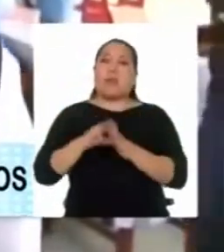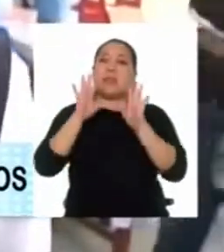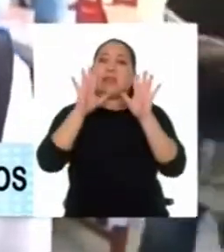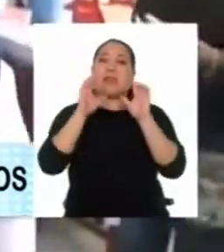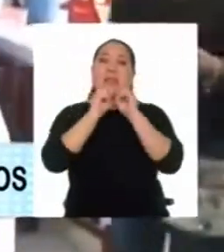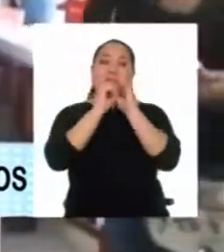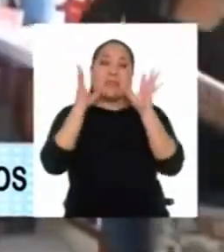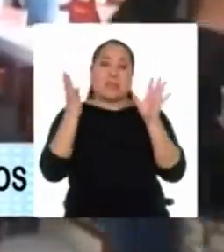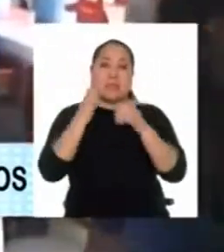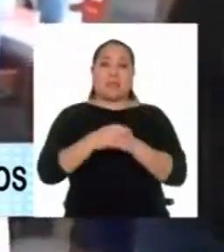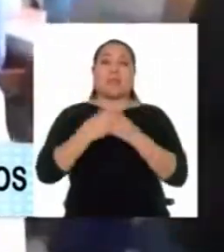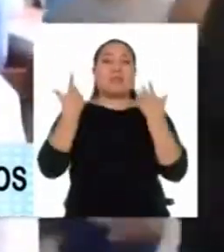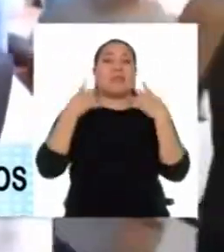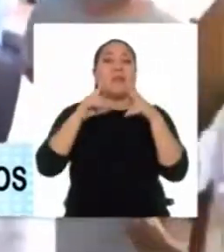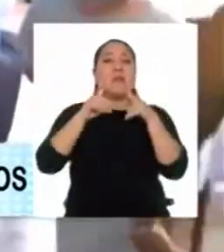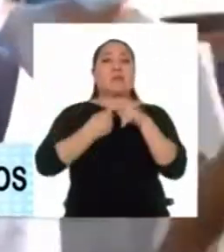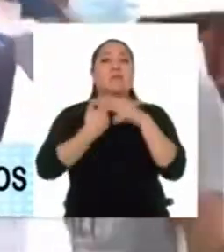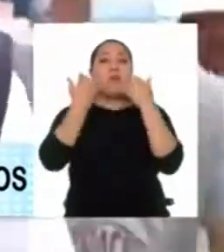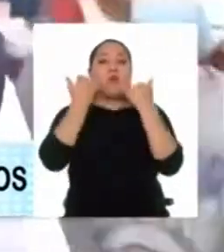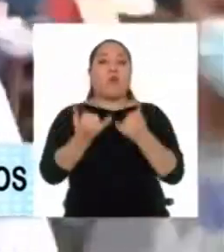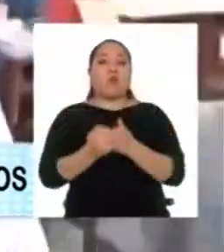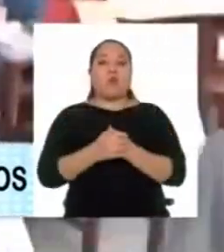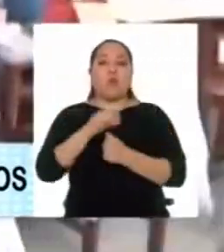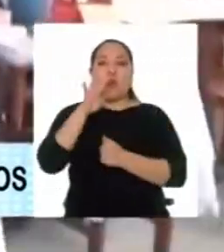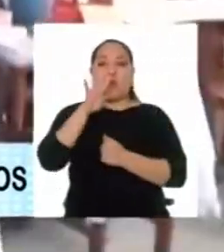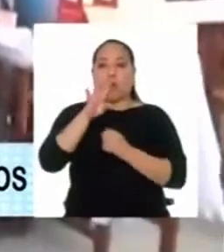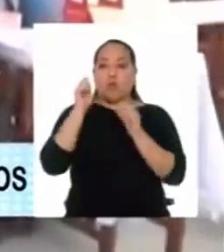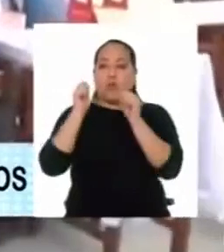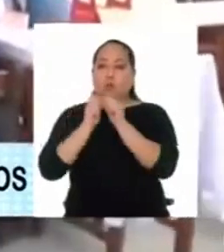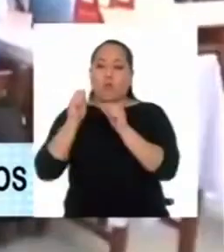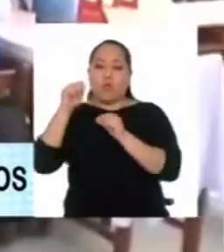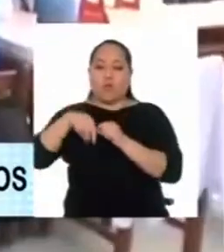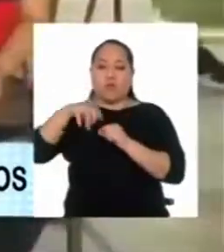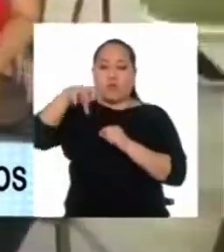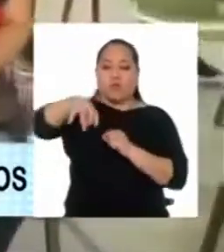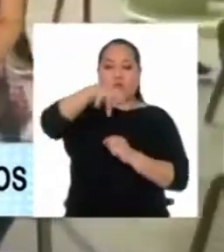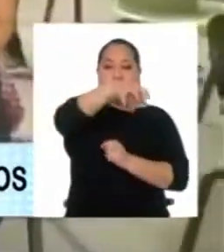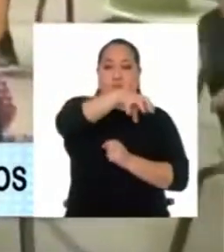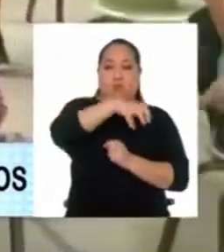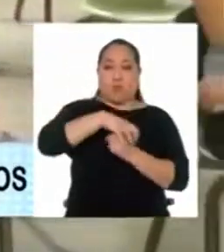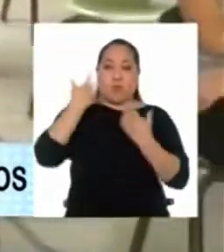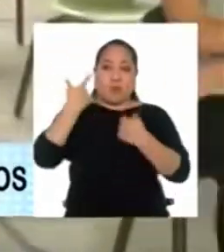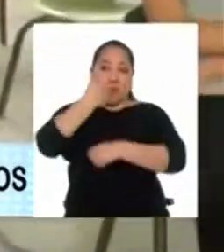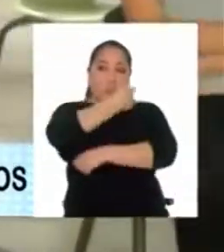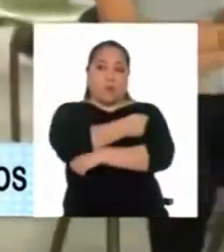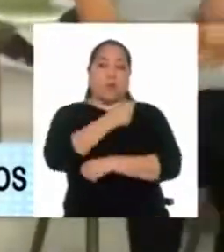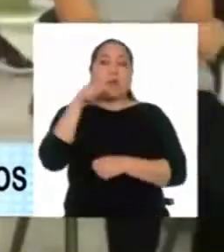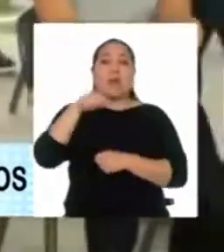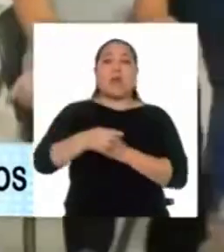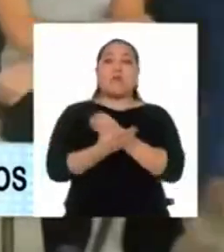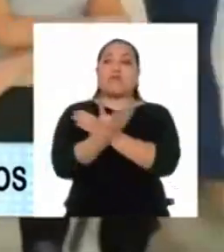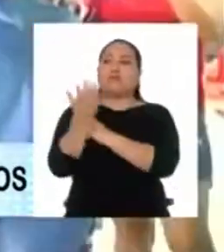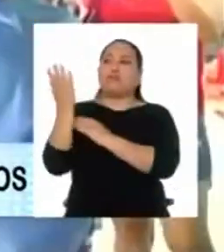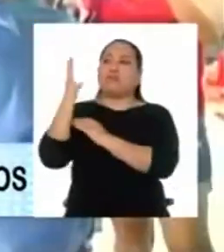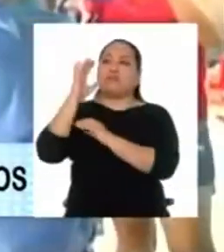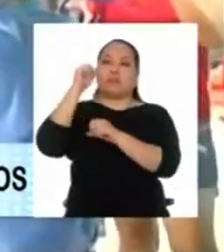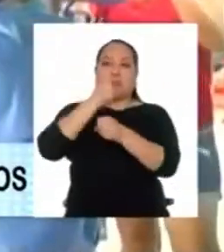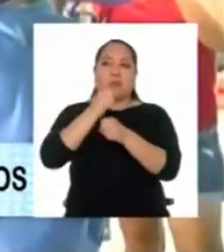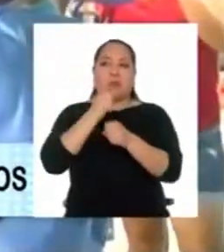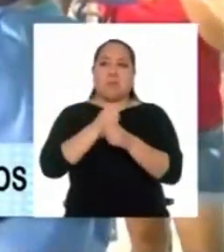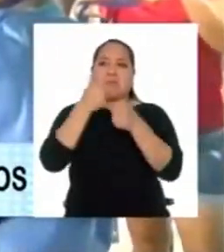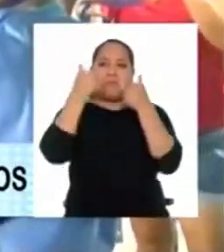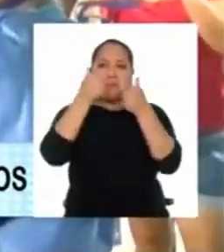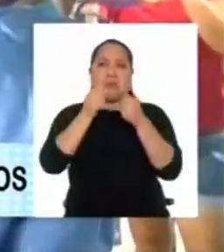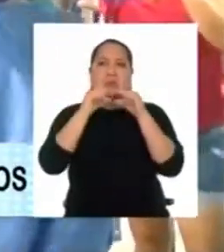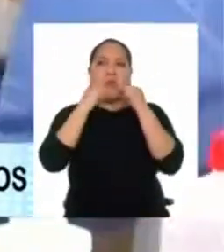10 días. Hemos comenzado hoy día con los cuatro puntos fijos de vacunación. La jornada tuvo buena respuesta por parte